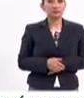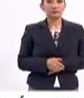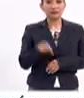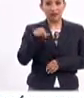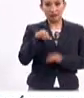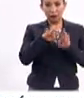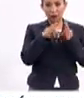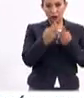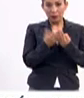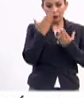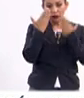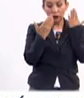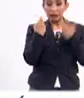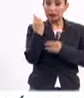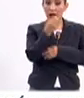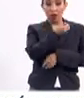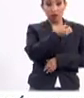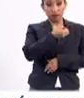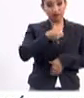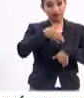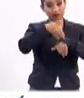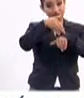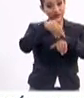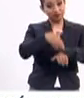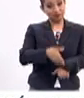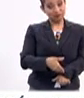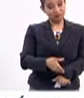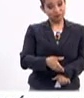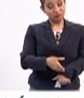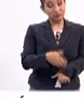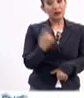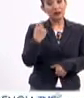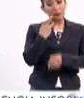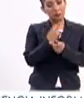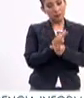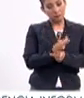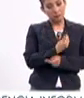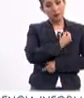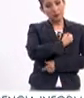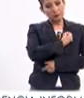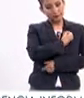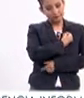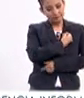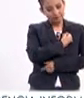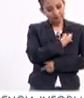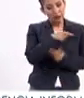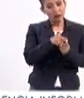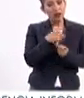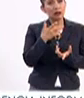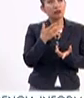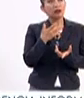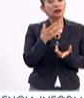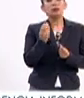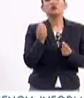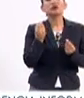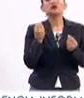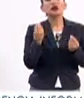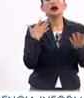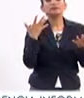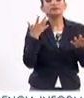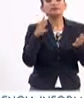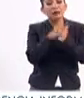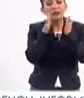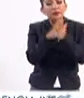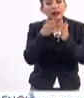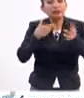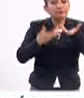Esta modalidad requiere de disciplina, requiere también un poco de paciencia, diría yo, y de mucha